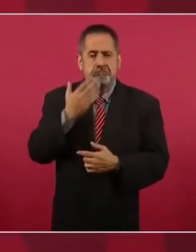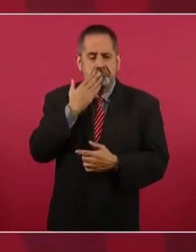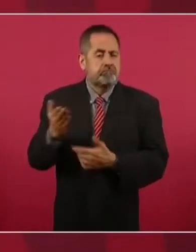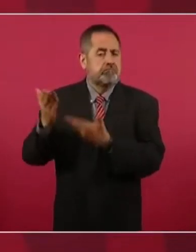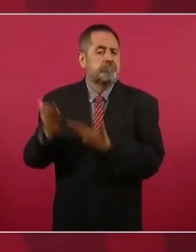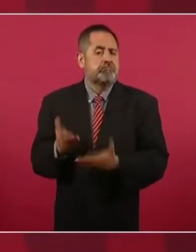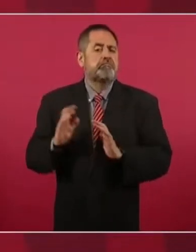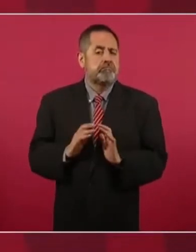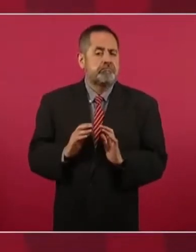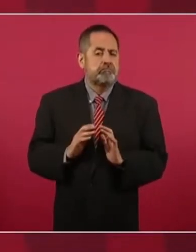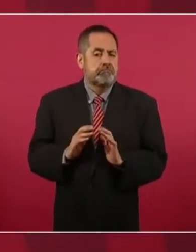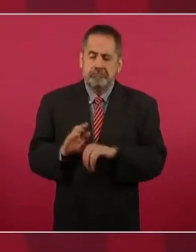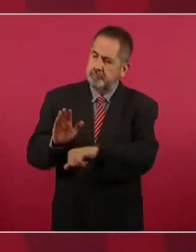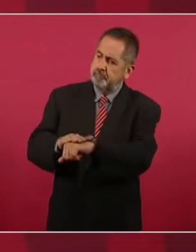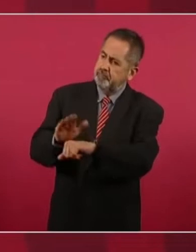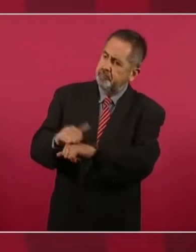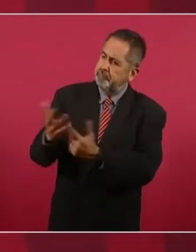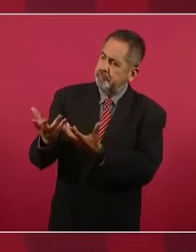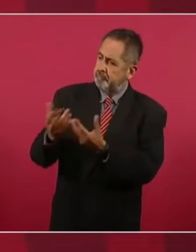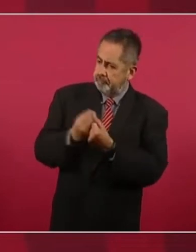está convocado,